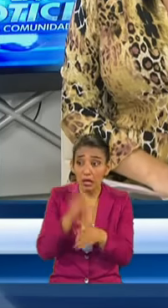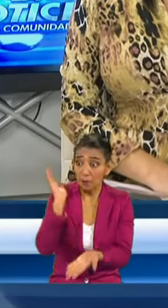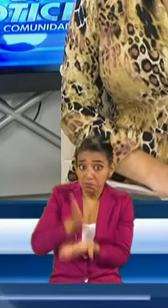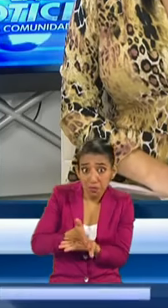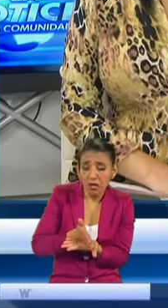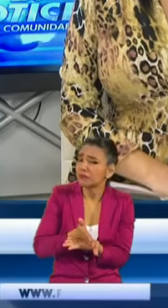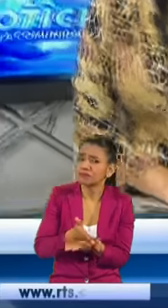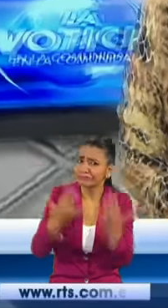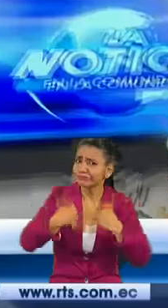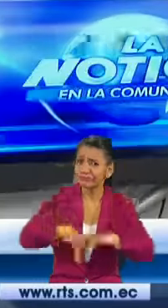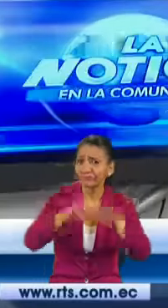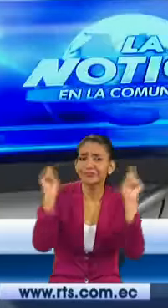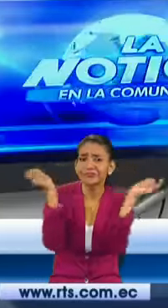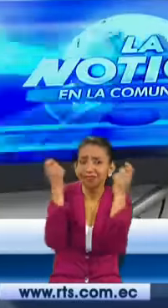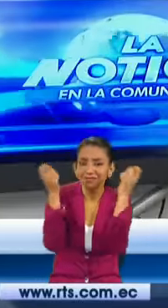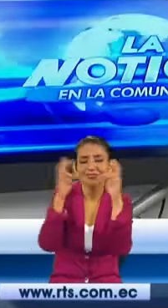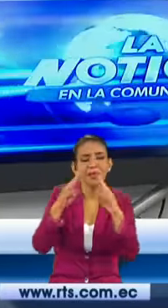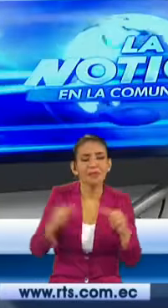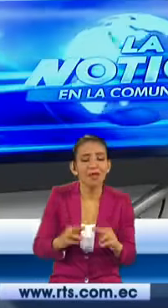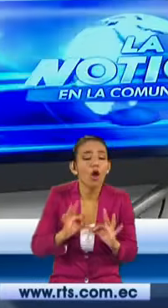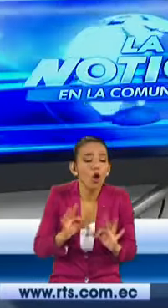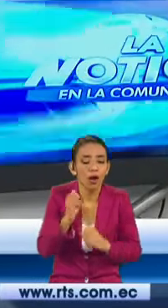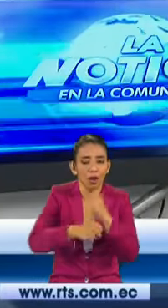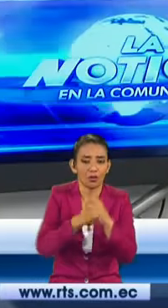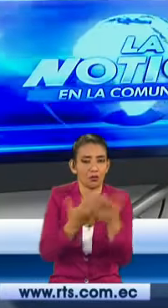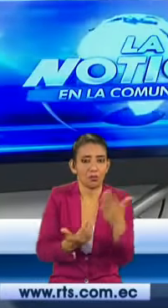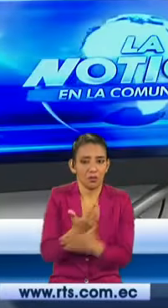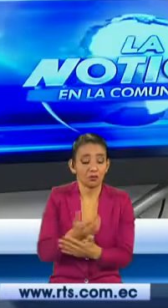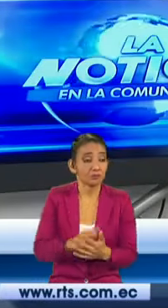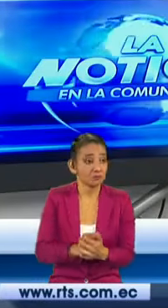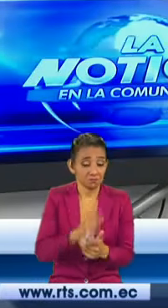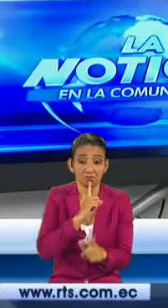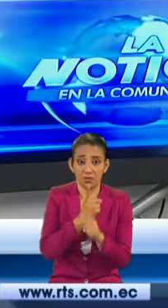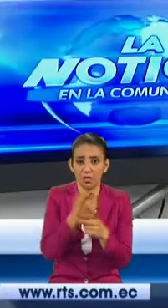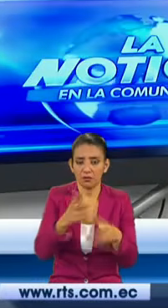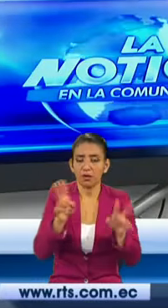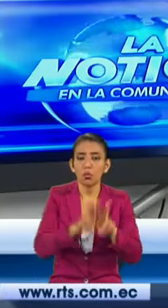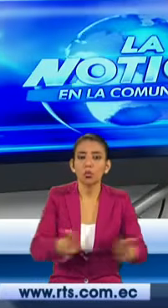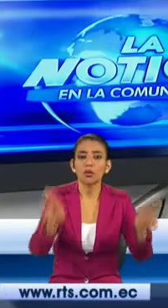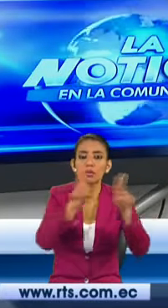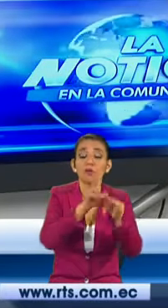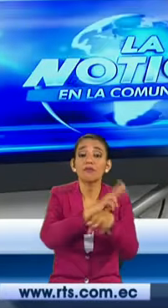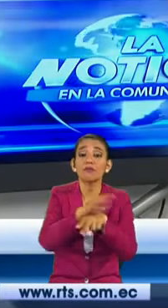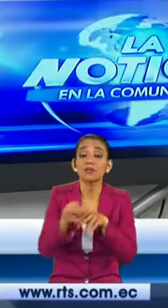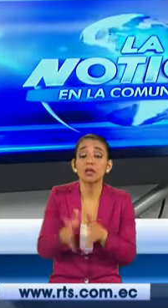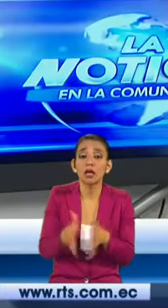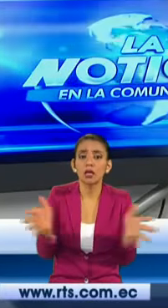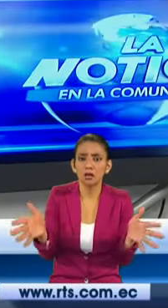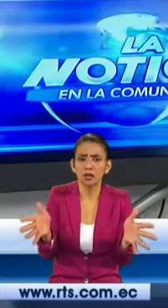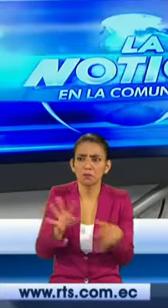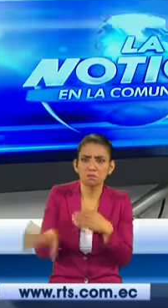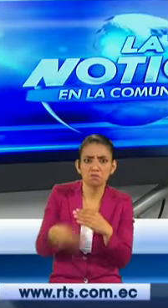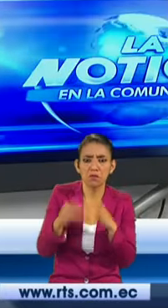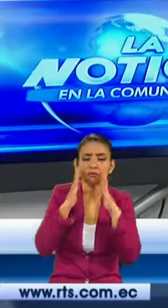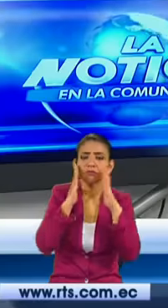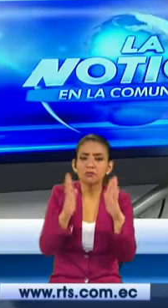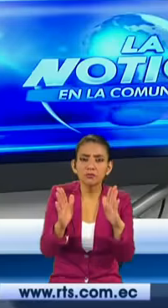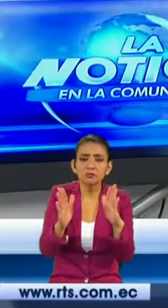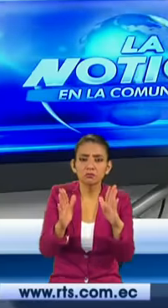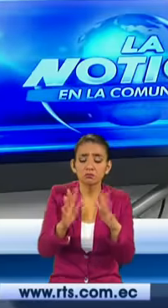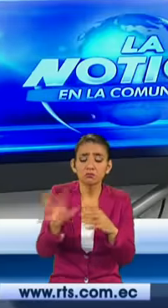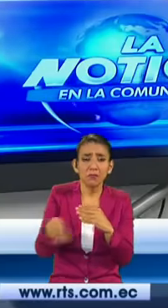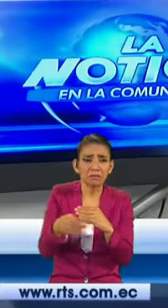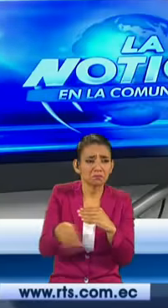fiestas. Así es, justamente, Robert. Amigos televidentes, atención, porque la unidad de flagrancia de la Fiscalía General reforzará la atención con mayor